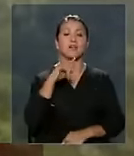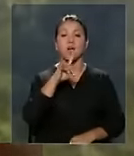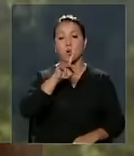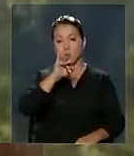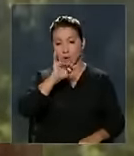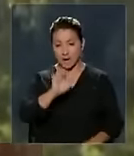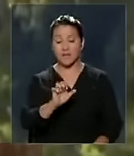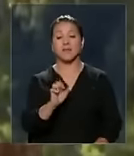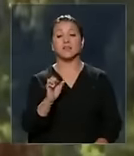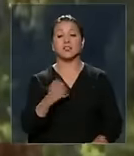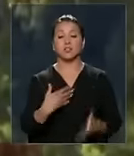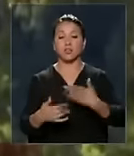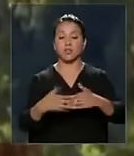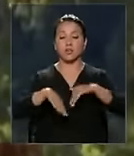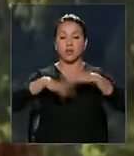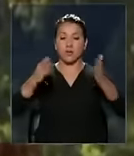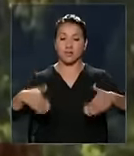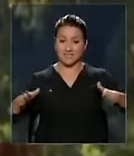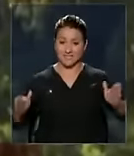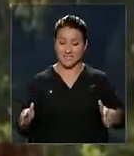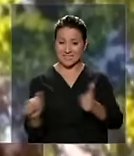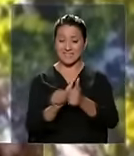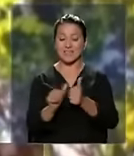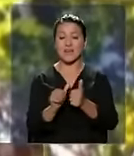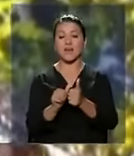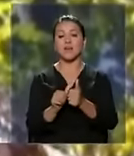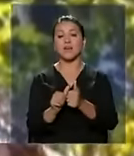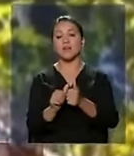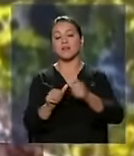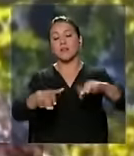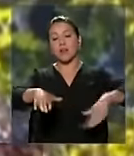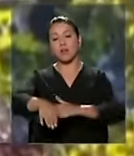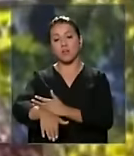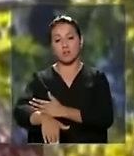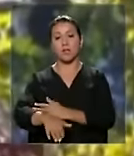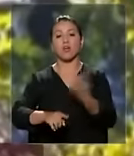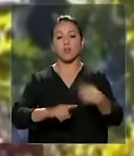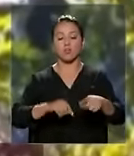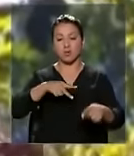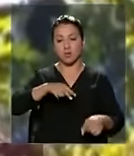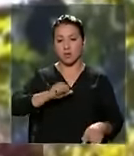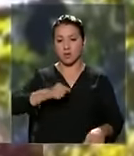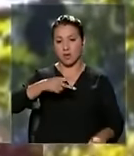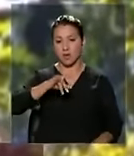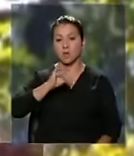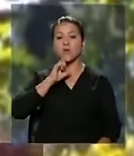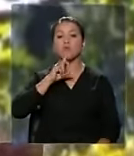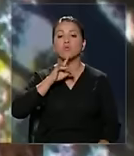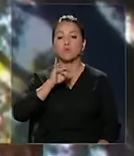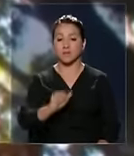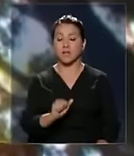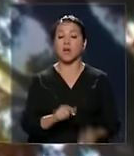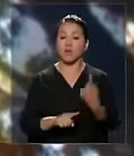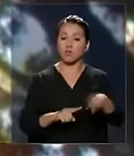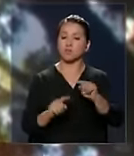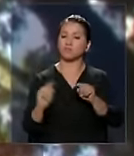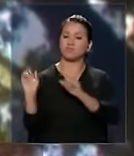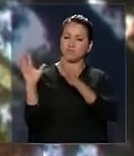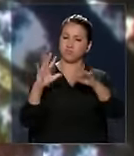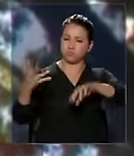presente especialmente en la cordillera de la costa, en Cauquenes y en la cordillera de Nahuel Buta. Ambas zonas afectadas por los